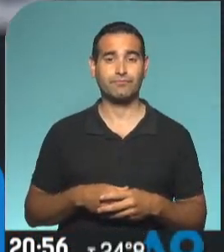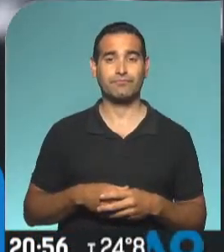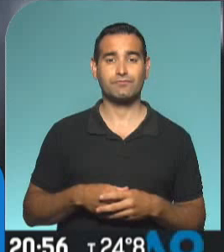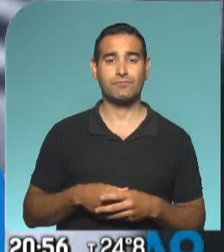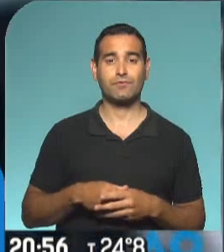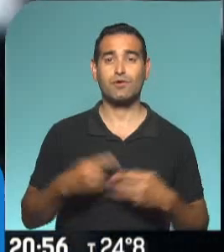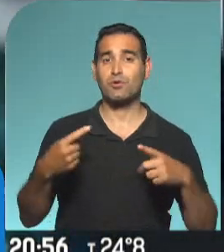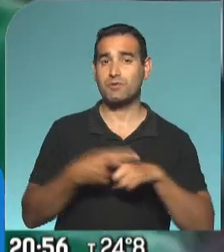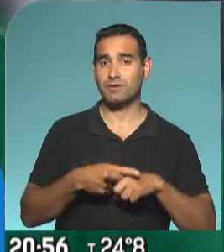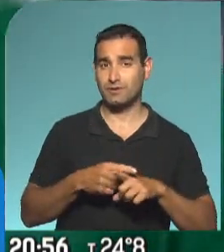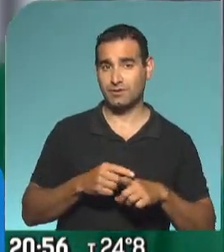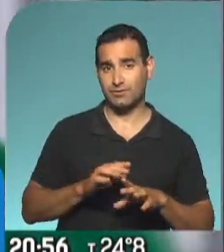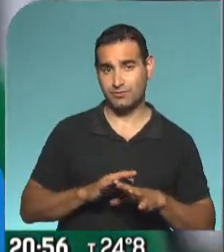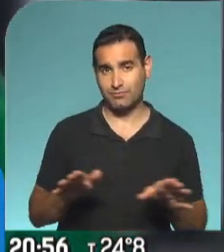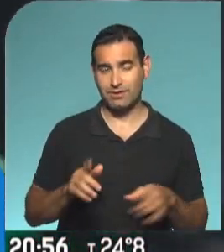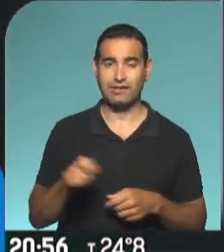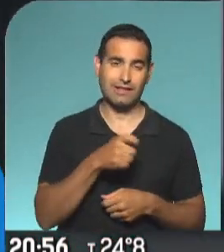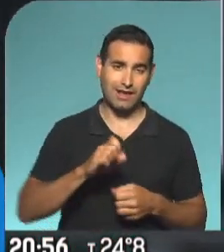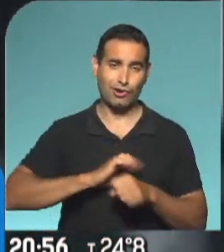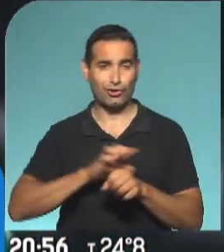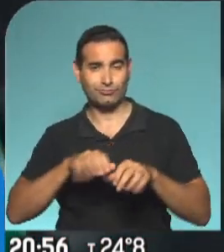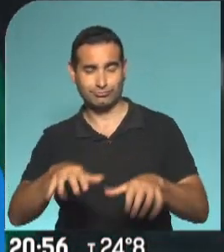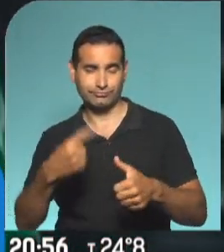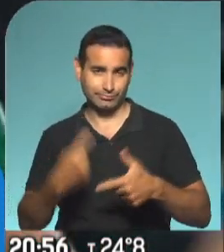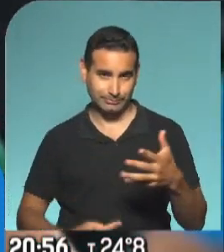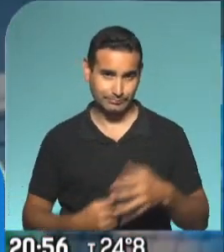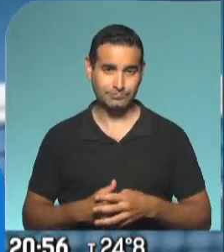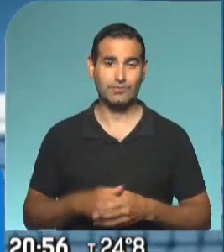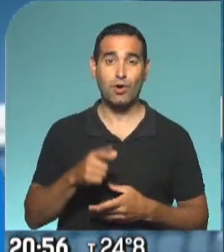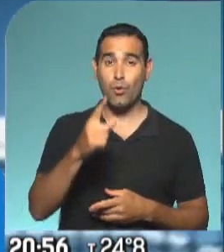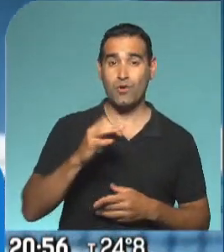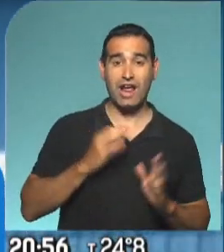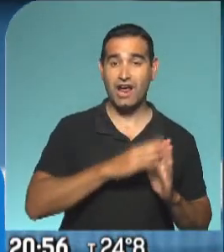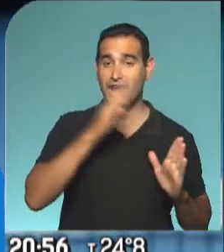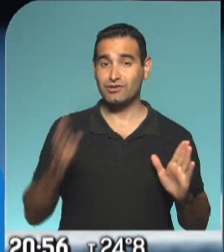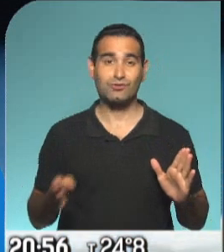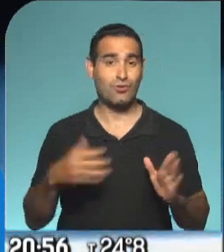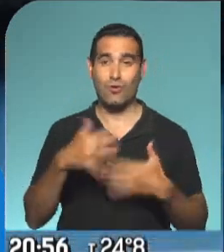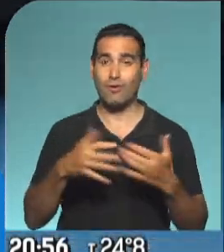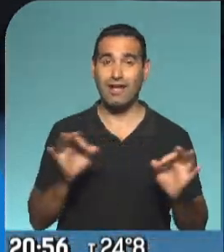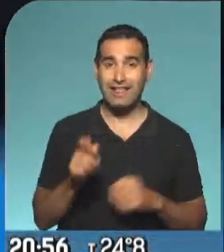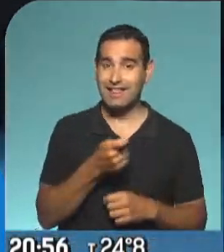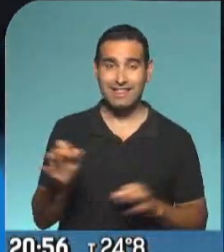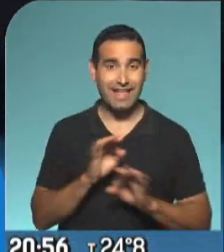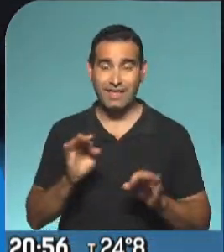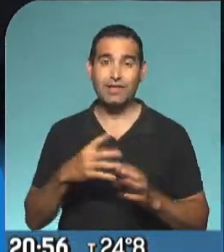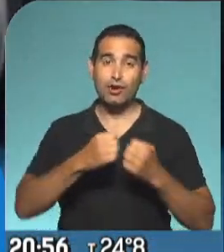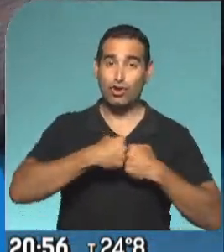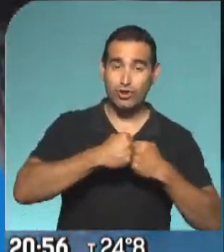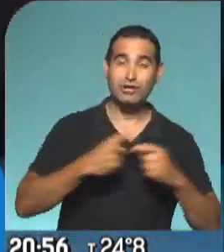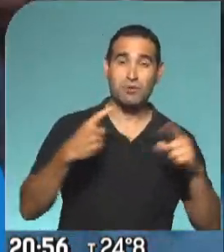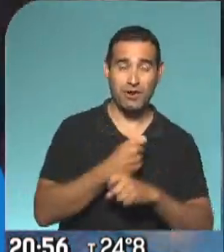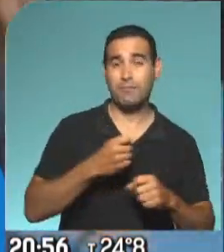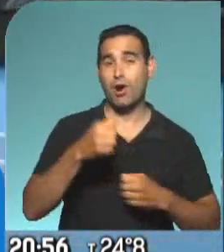la competición. Bueno, después el tenis, la pandemia y todo y demás. Lo lleva un año prácticamente sin actividad, problemas en su rodilla, doble